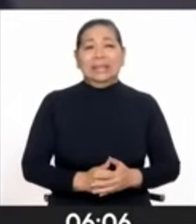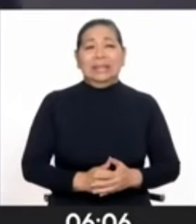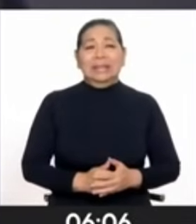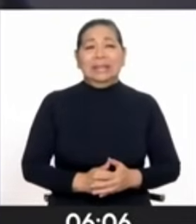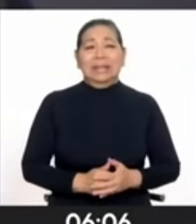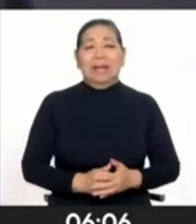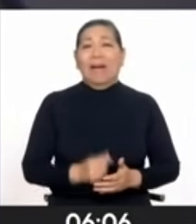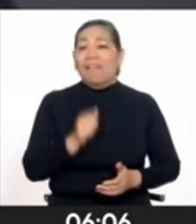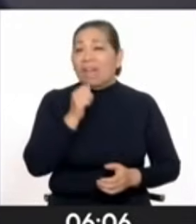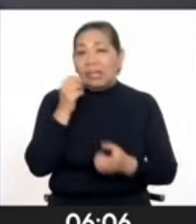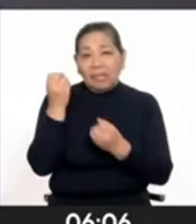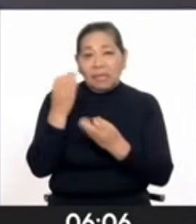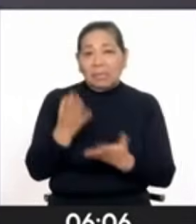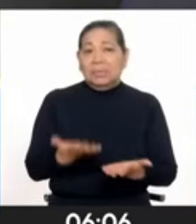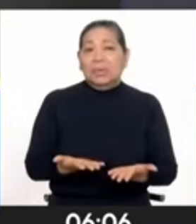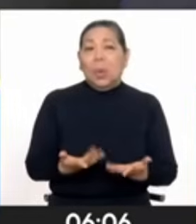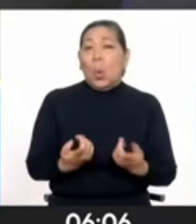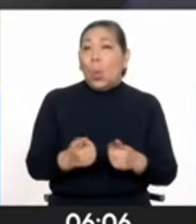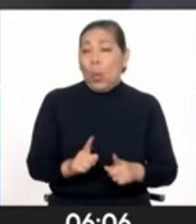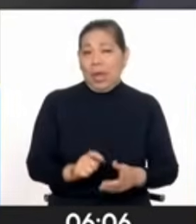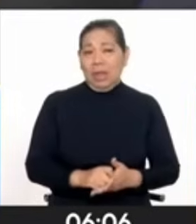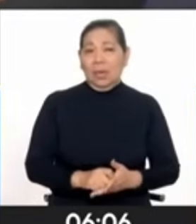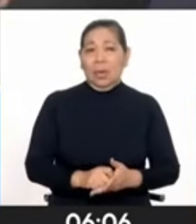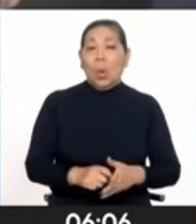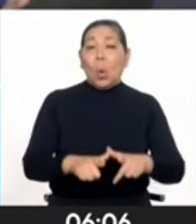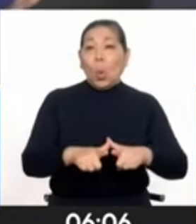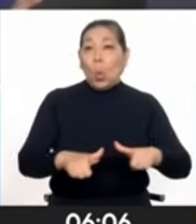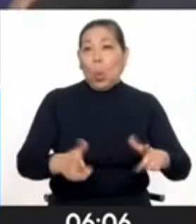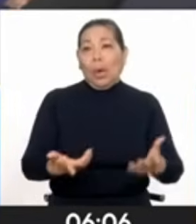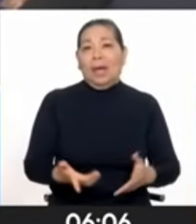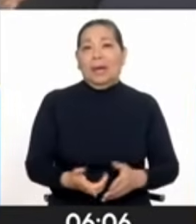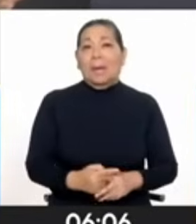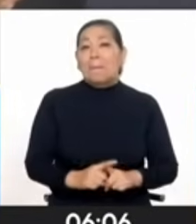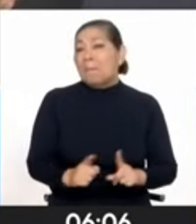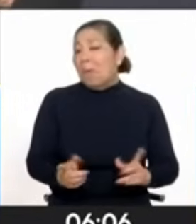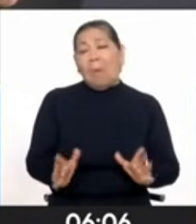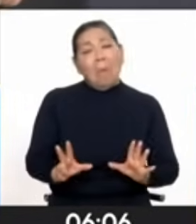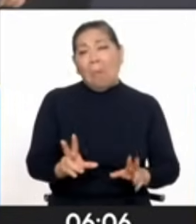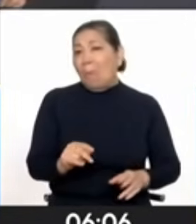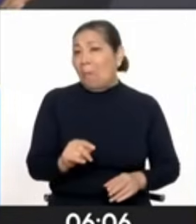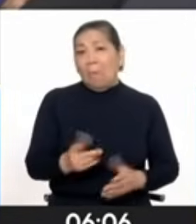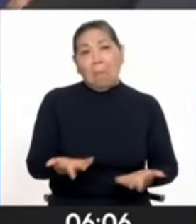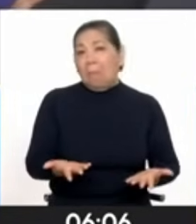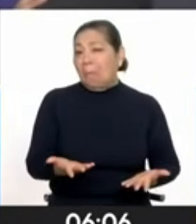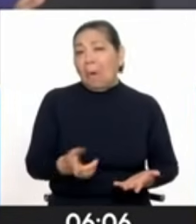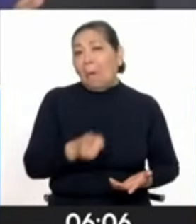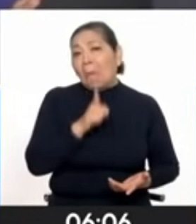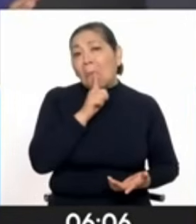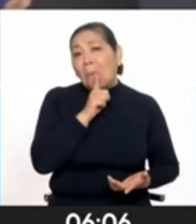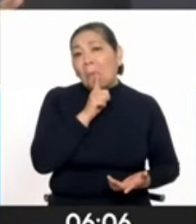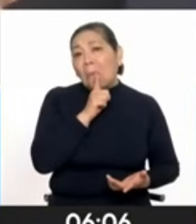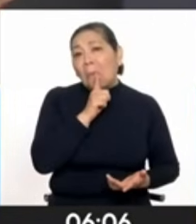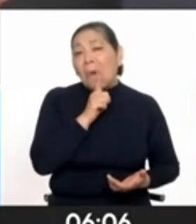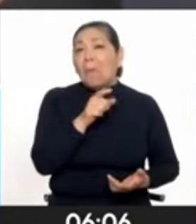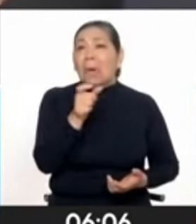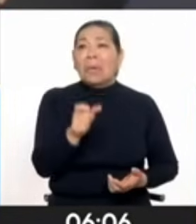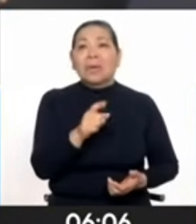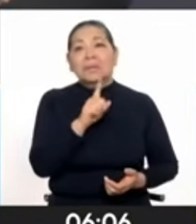de desinformación por parte de ellos en cuanto al espacio que estaban ocupando, pero no. Realmente se ha llevado todo con calma hasta el